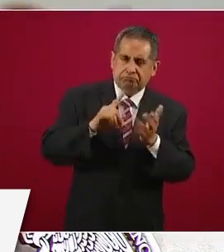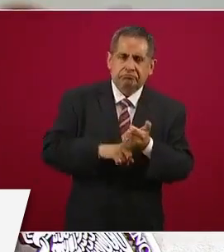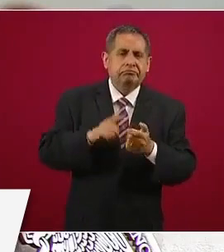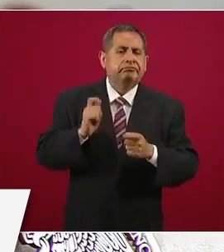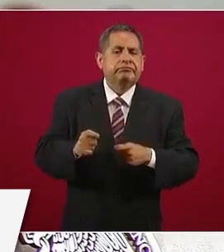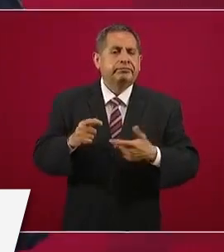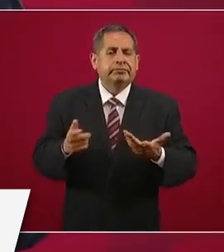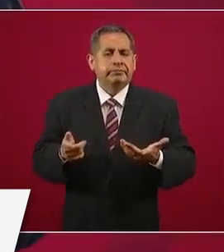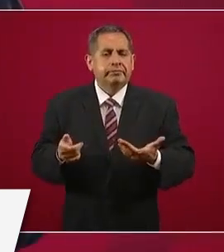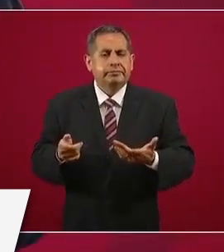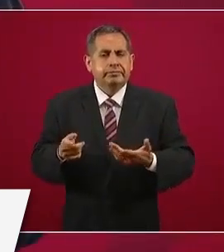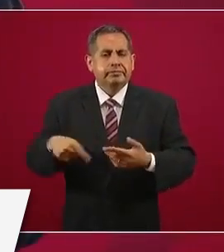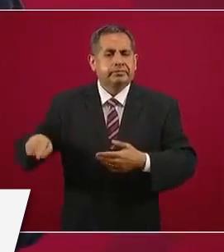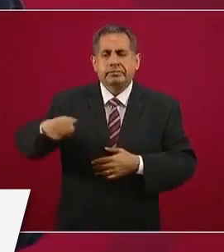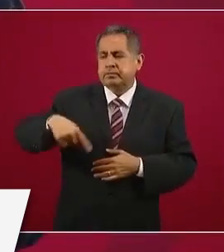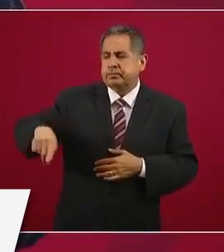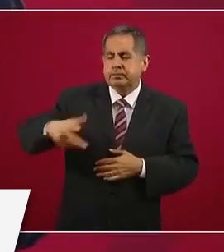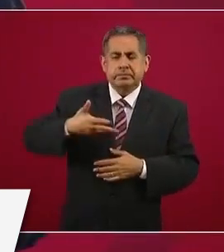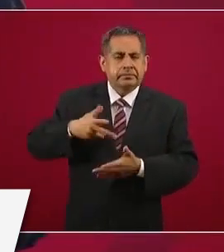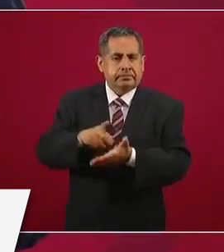los derechos